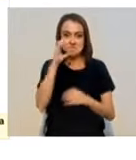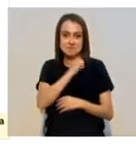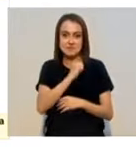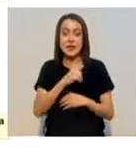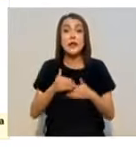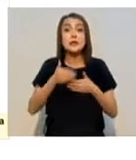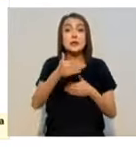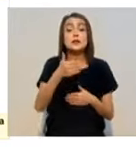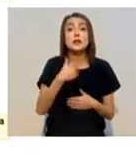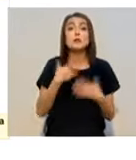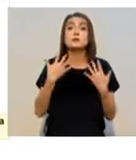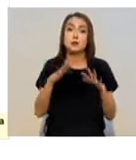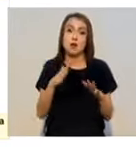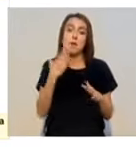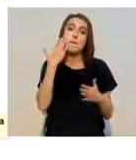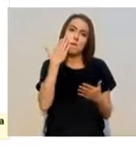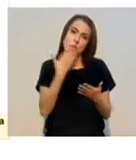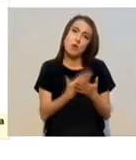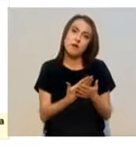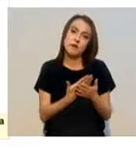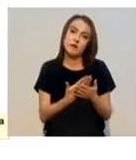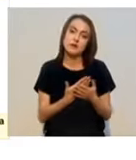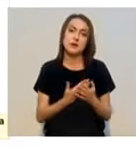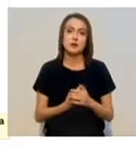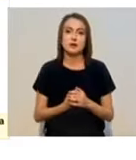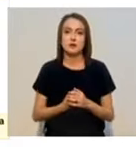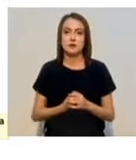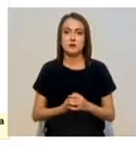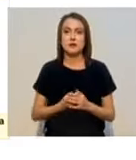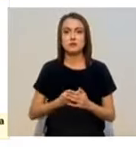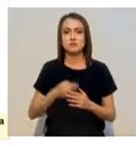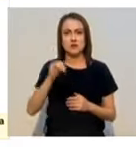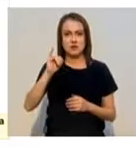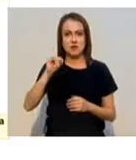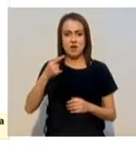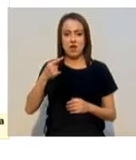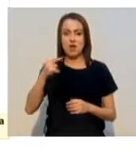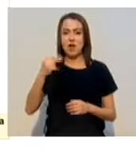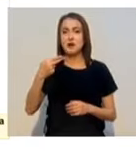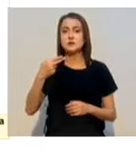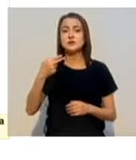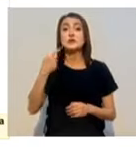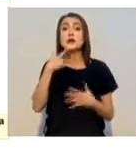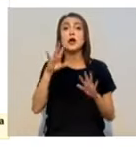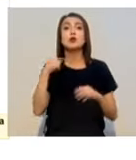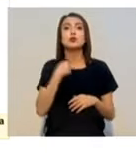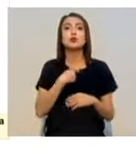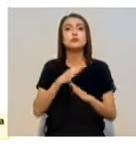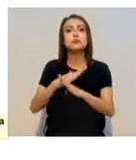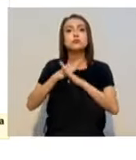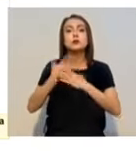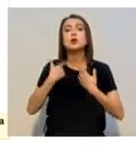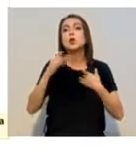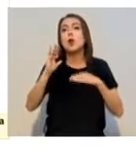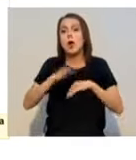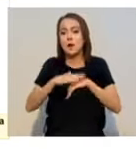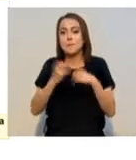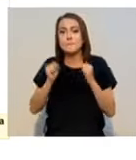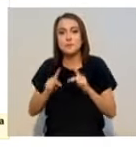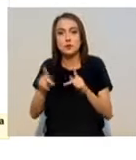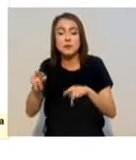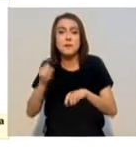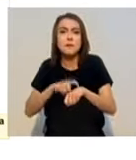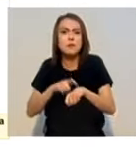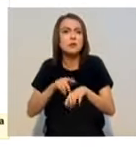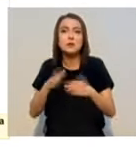Y luego tenemos ya las pruebas de IgM, IgG o IgA, que son las pruebas de anticuerpos que estamos autorizando en este momento,